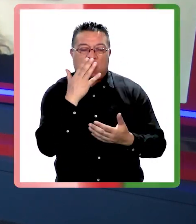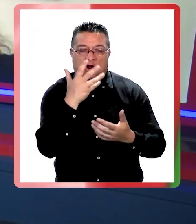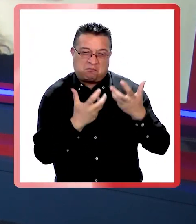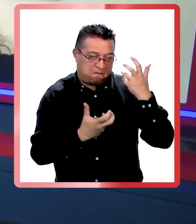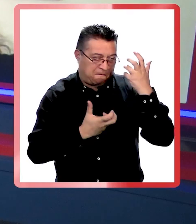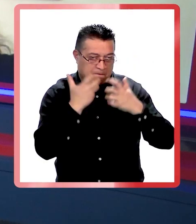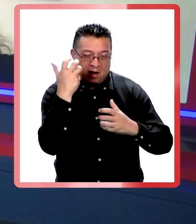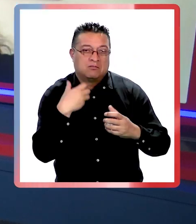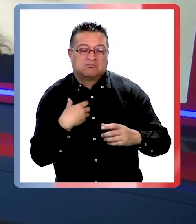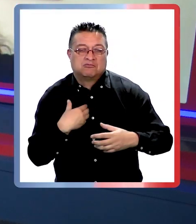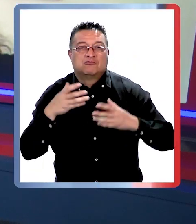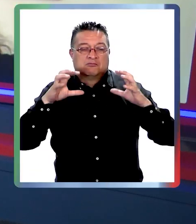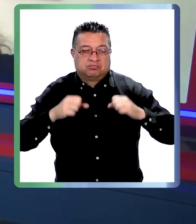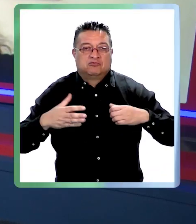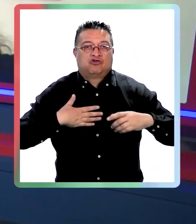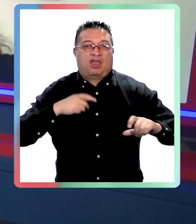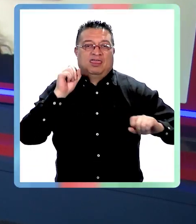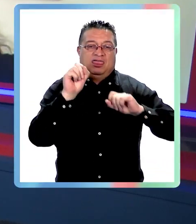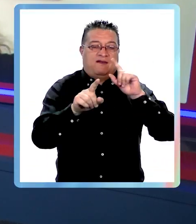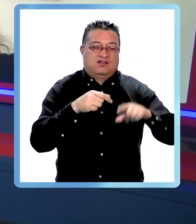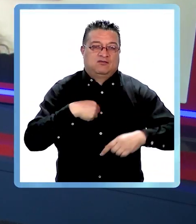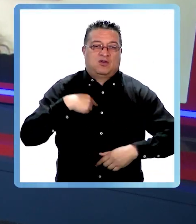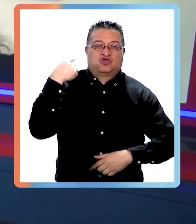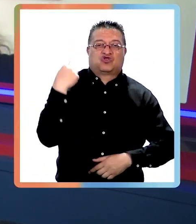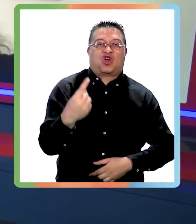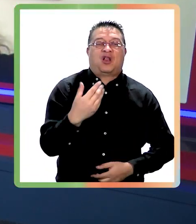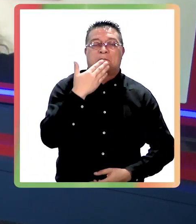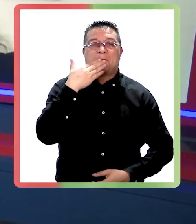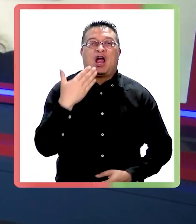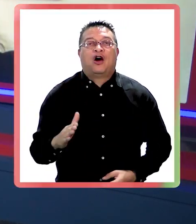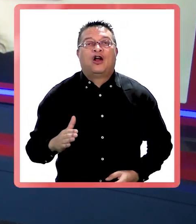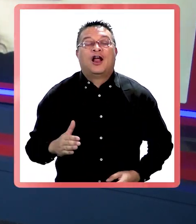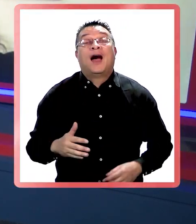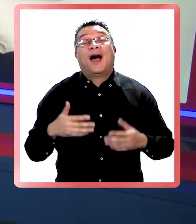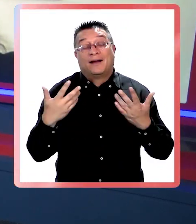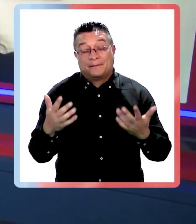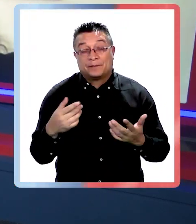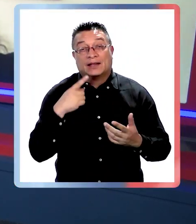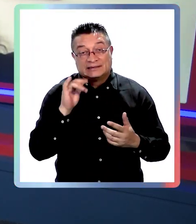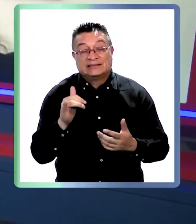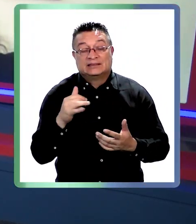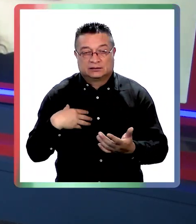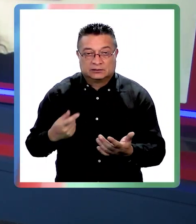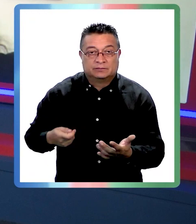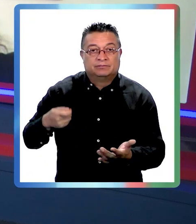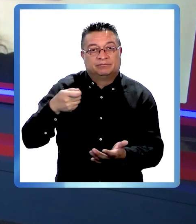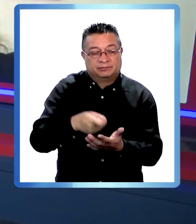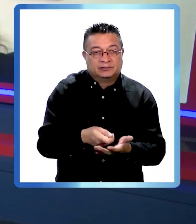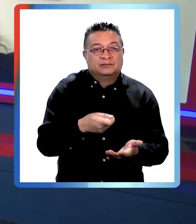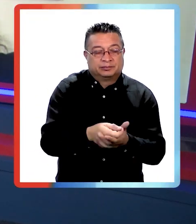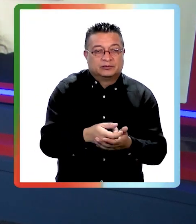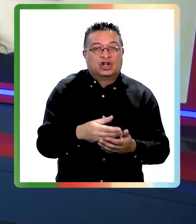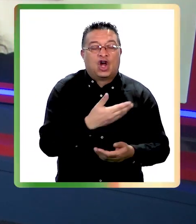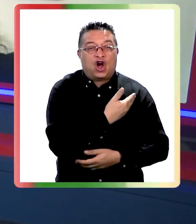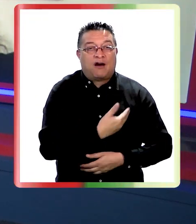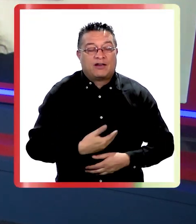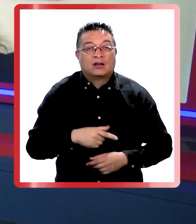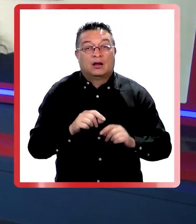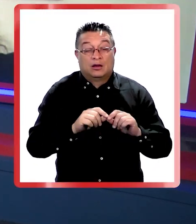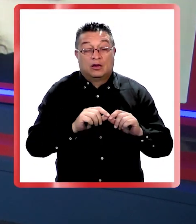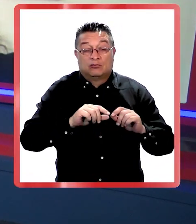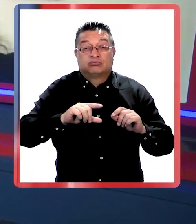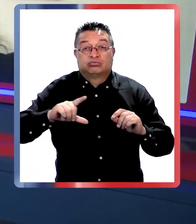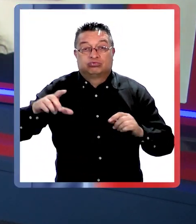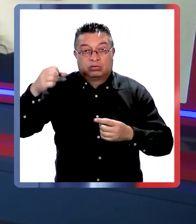y finalmente deciden defenderse solos. Y otro tema a destacar es que a pesar de las inversiones y medidas del gobierno, los índices